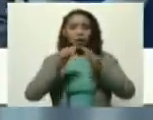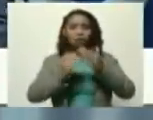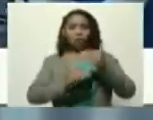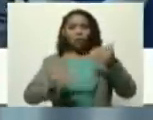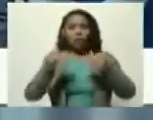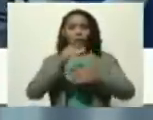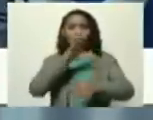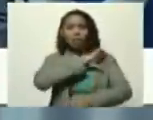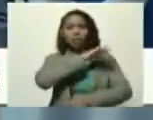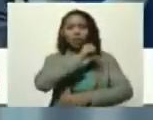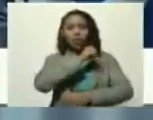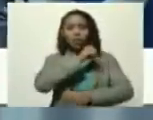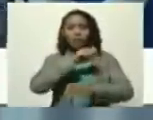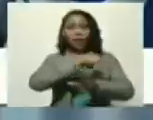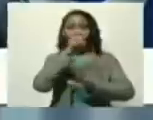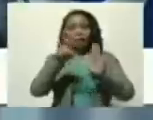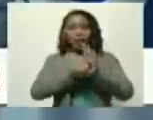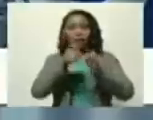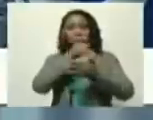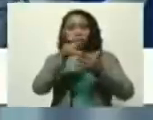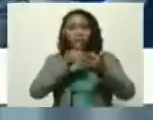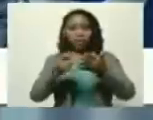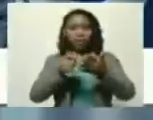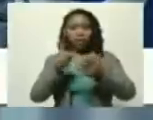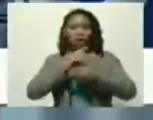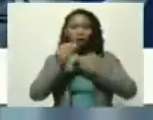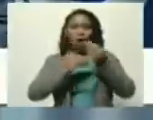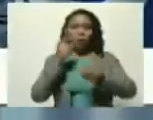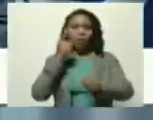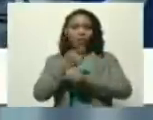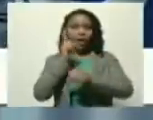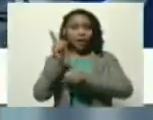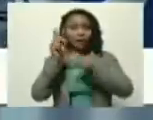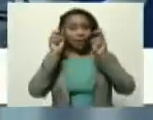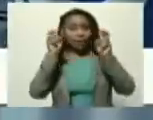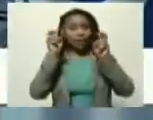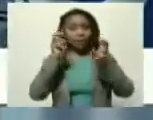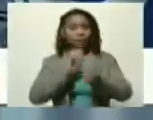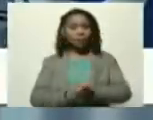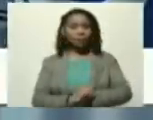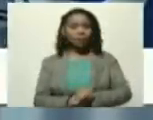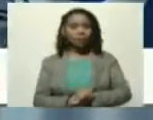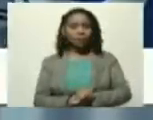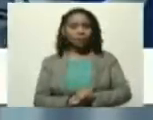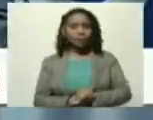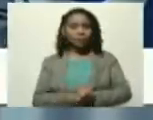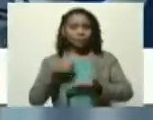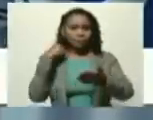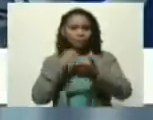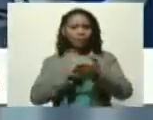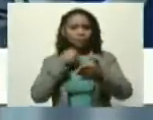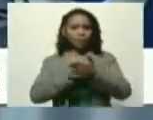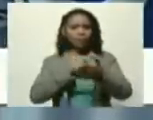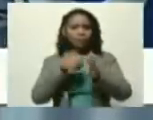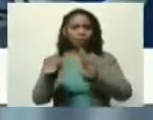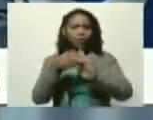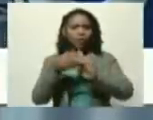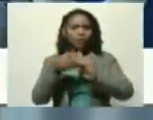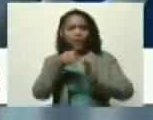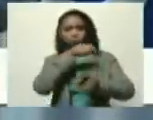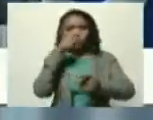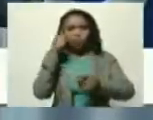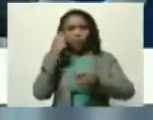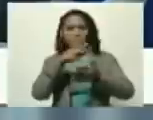directores generales y de línea, de cómo debe actuarse, no solamente en este caso de la lucha contra el tráfico de